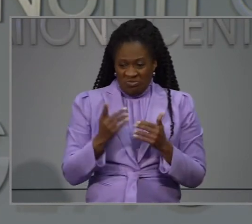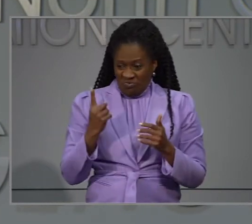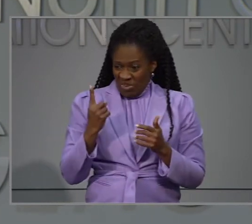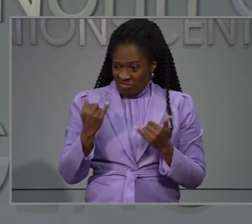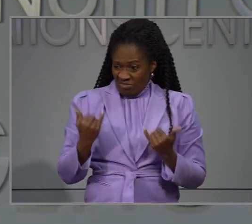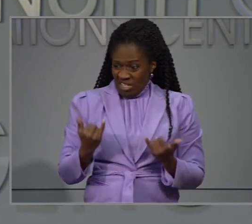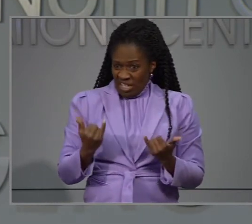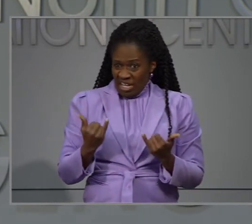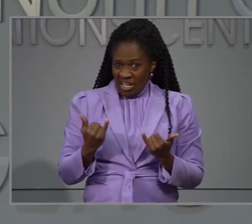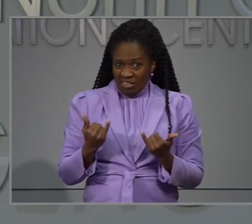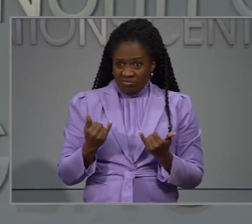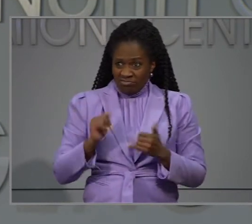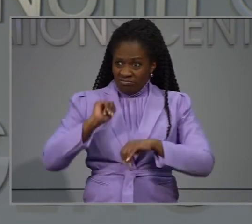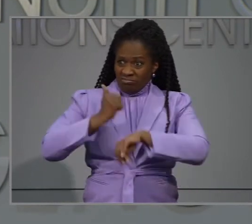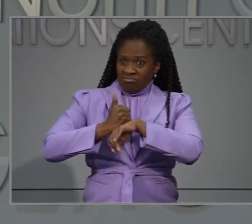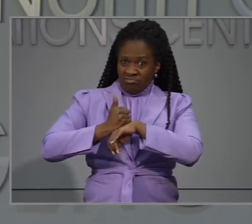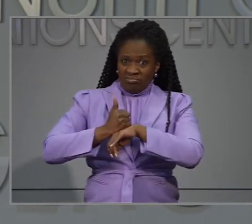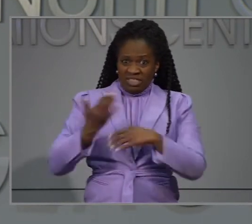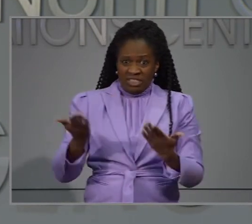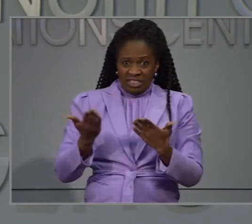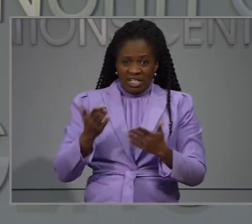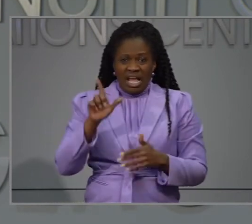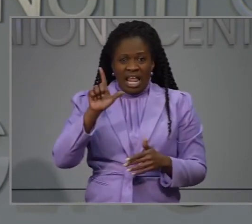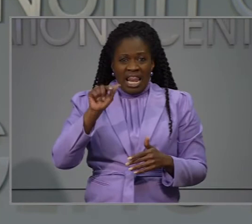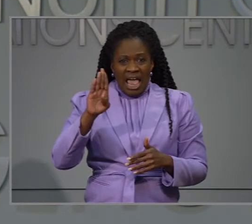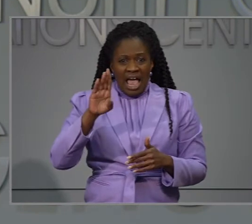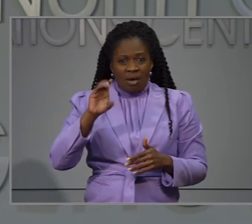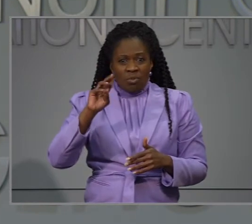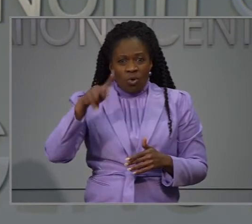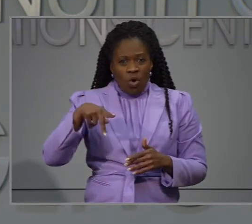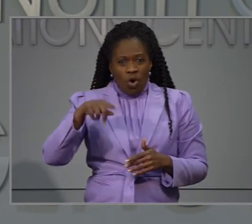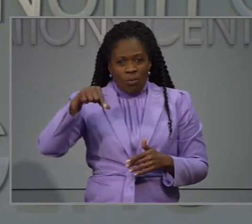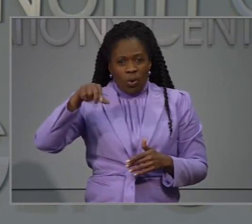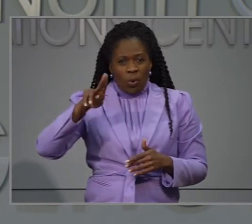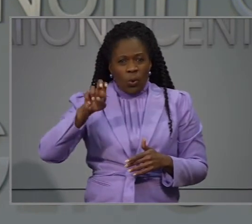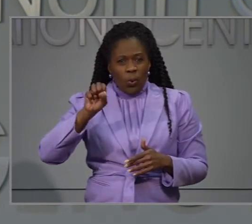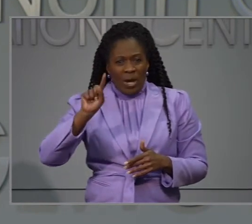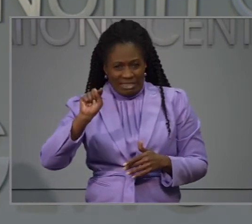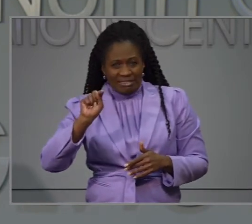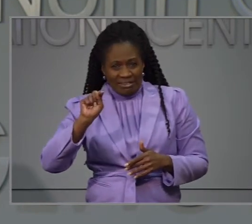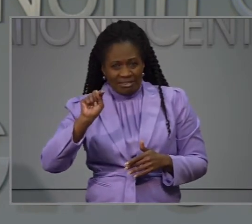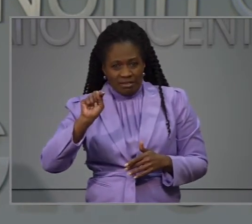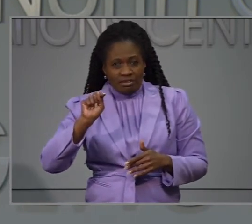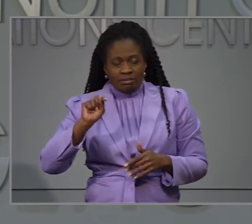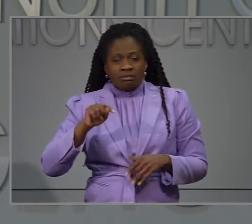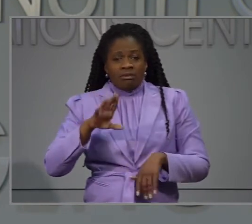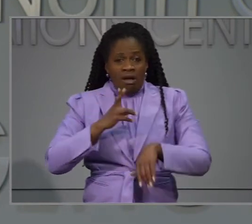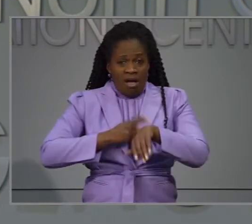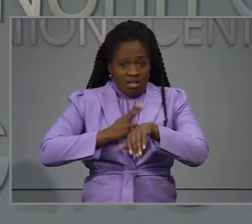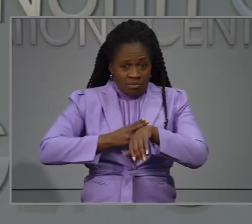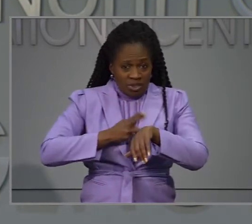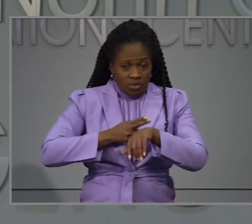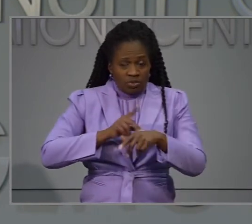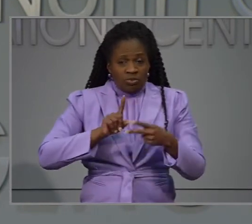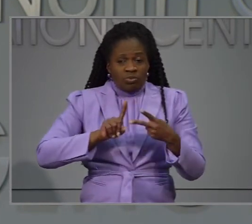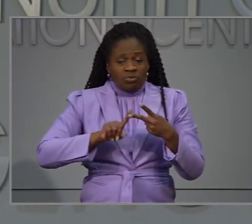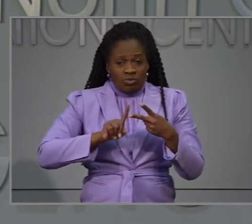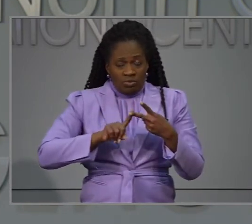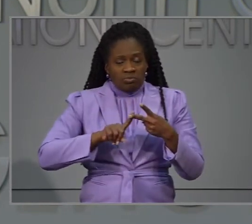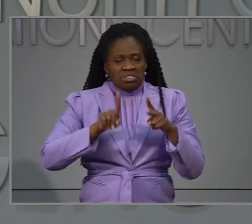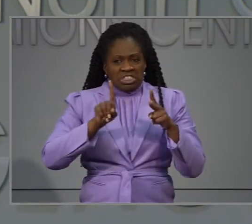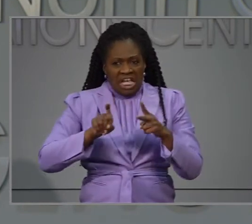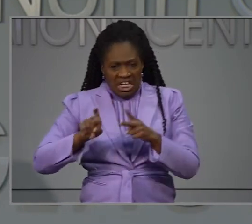estas aquí tiene la matriz en carolina del norte la app core pues nuestros hospitales